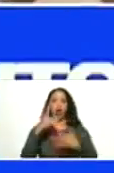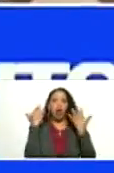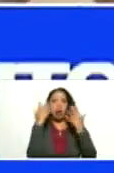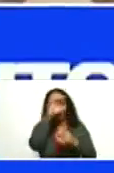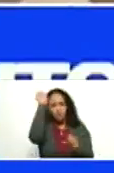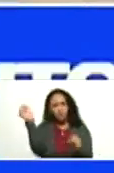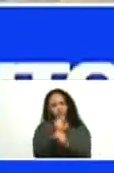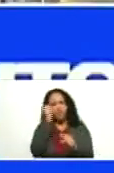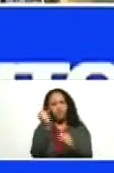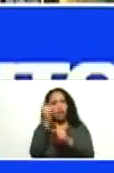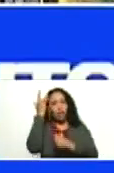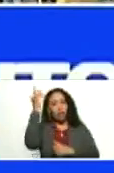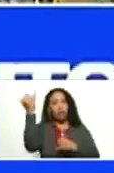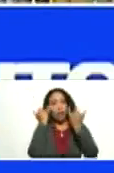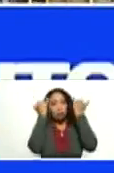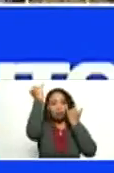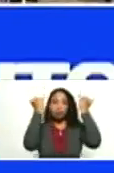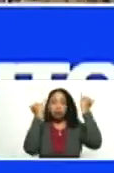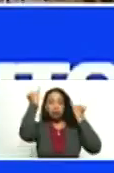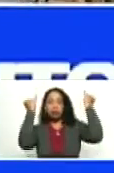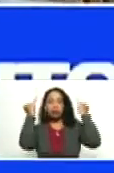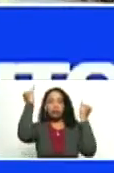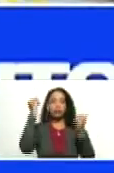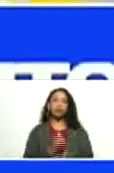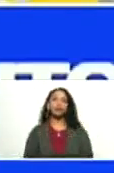su inteligencia.